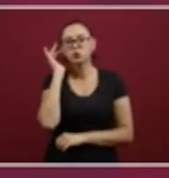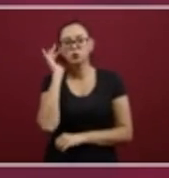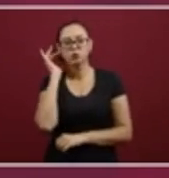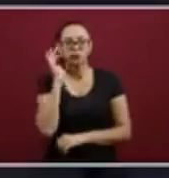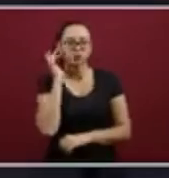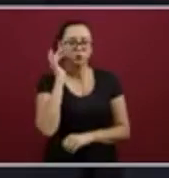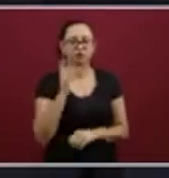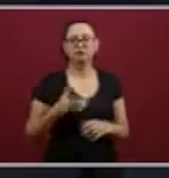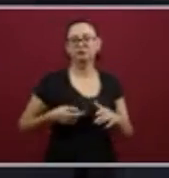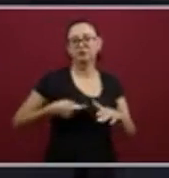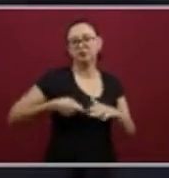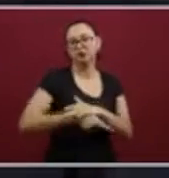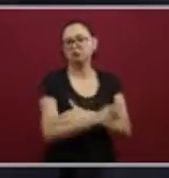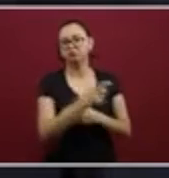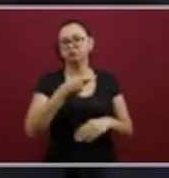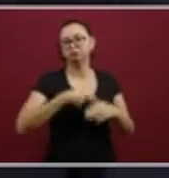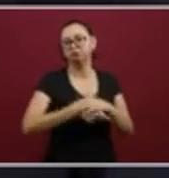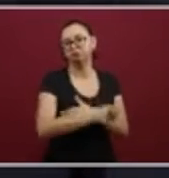Es un sistema